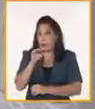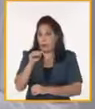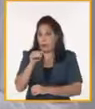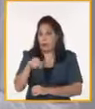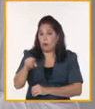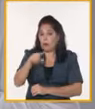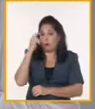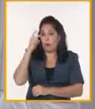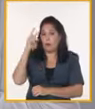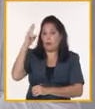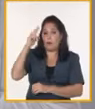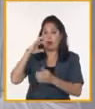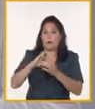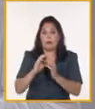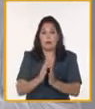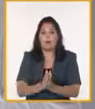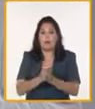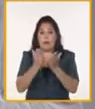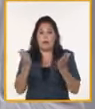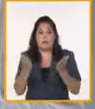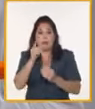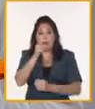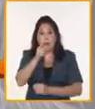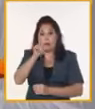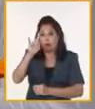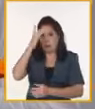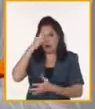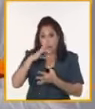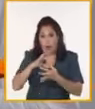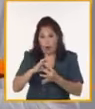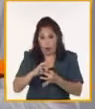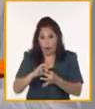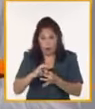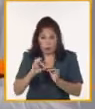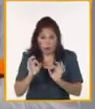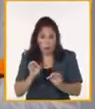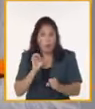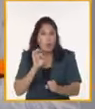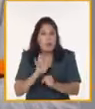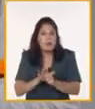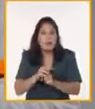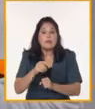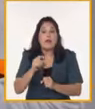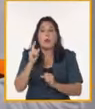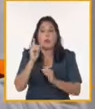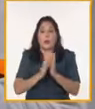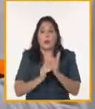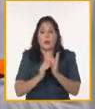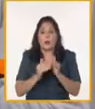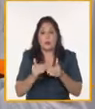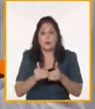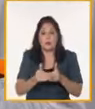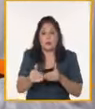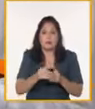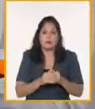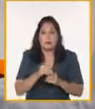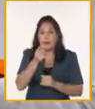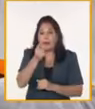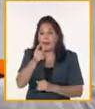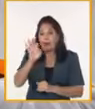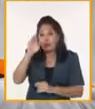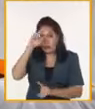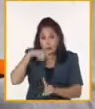que se emitieron en la gaceta oficial publicada el 19 de agosto pero realmente entran en vigor 30 días después así que el 18 de